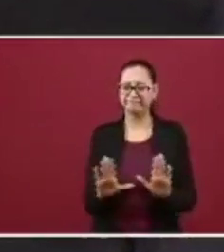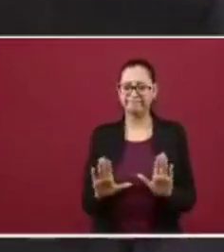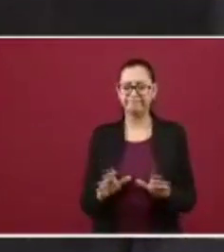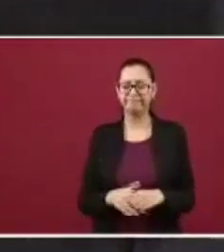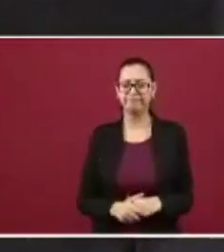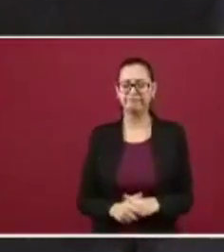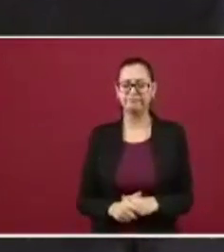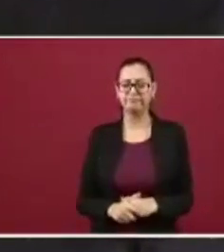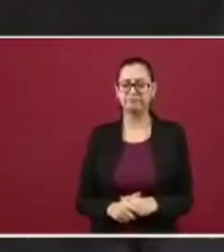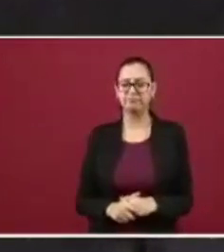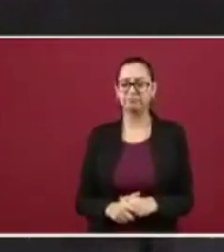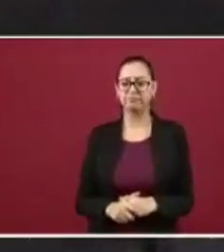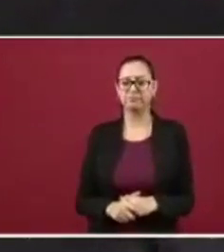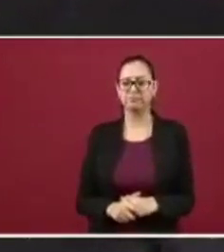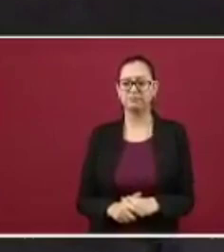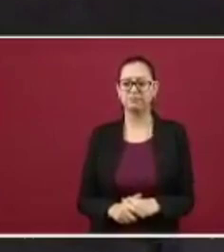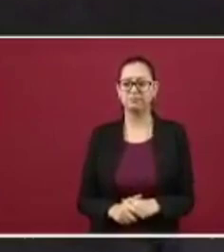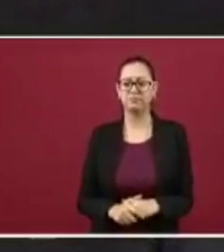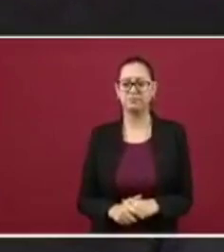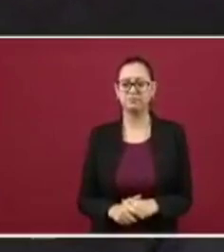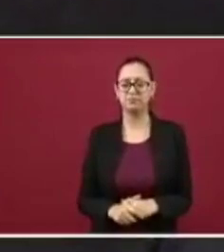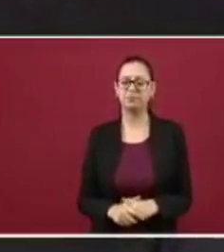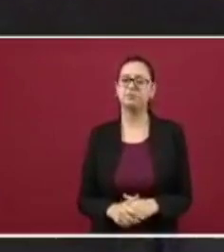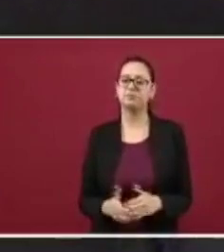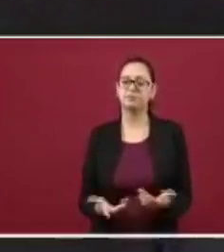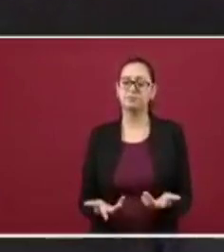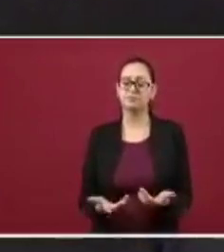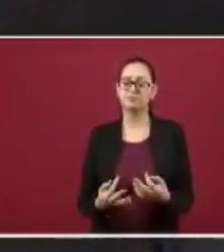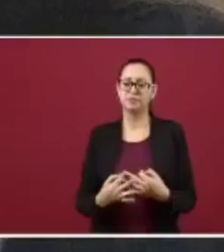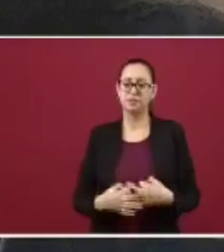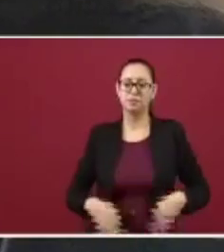Es muy importante la libertad,